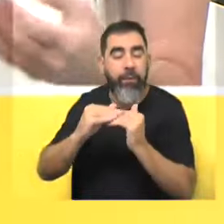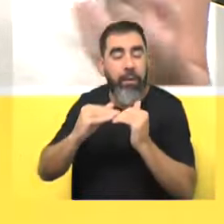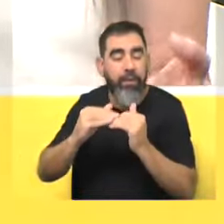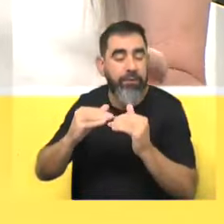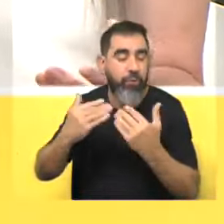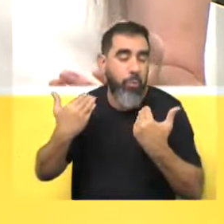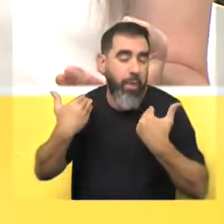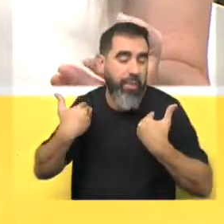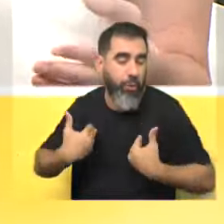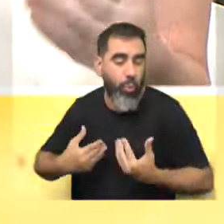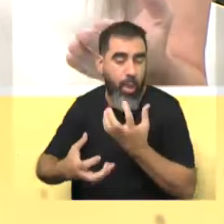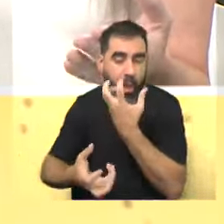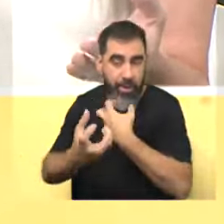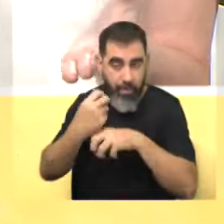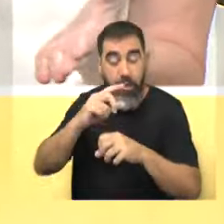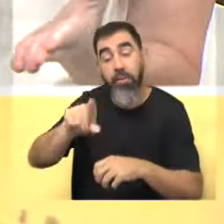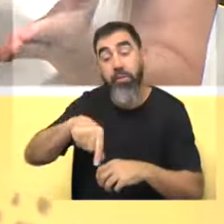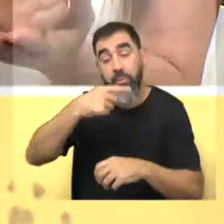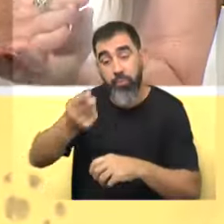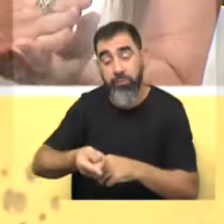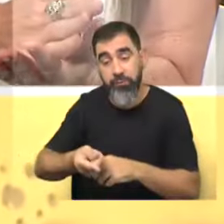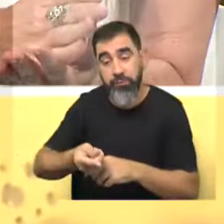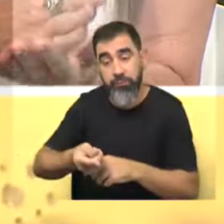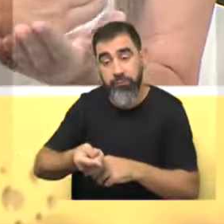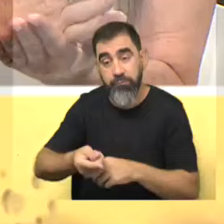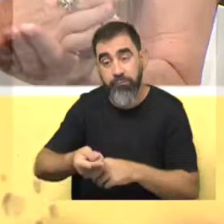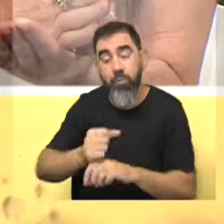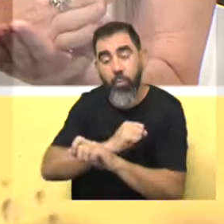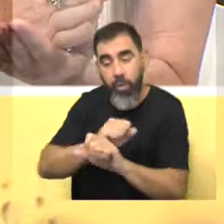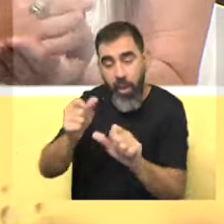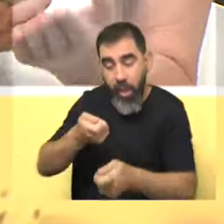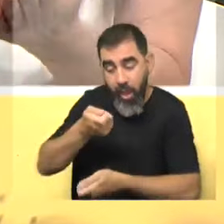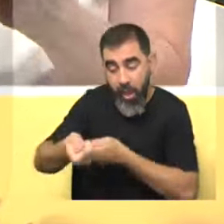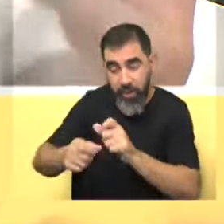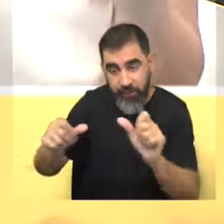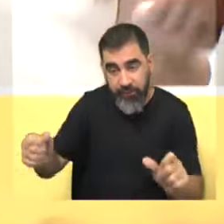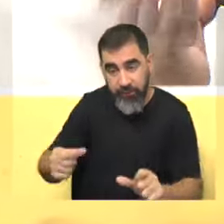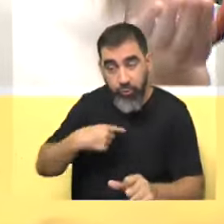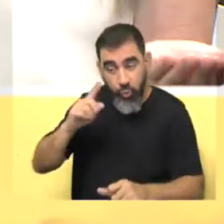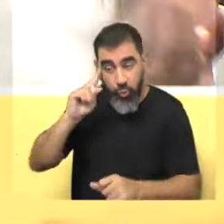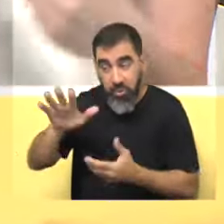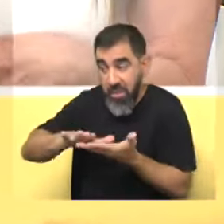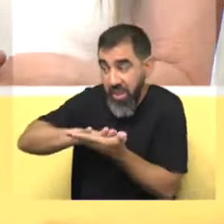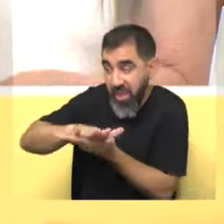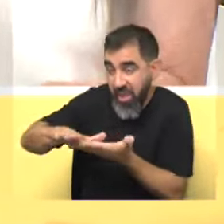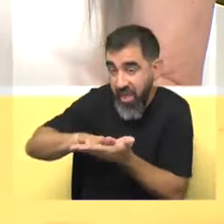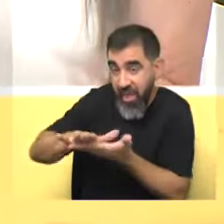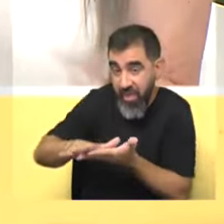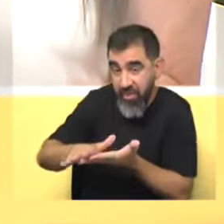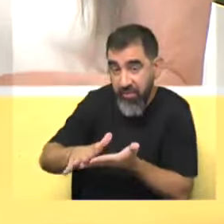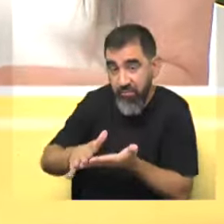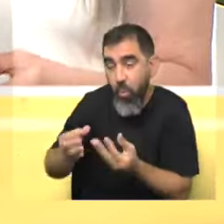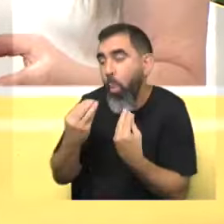comportamiento, de biología del animal, y luego vamos a poder hacerlo aplicado, ¿no? Si Bien. No sé nada sobre ese animal, como pasó en este